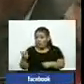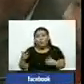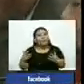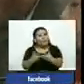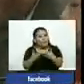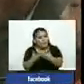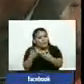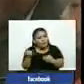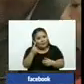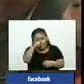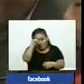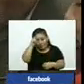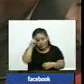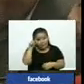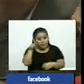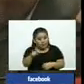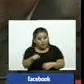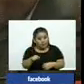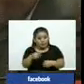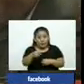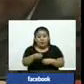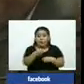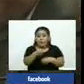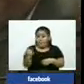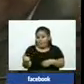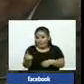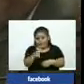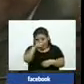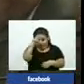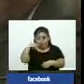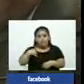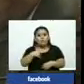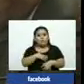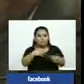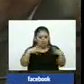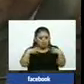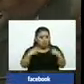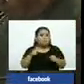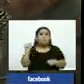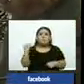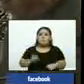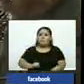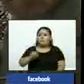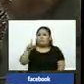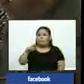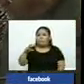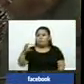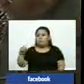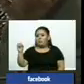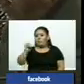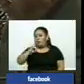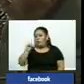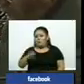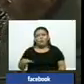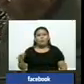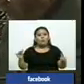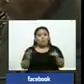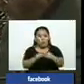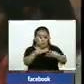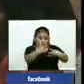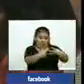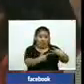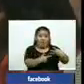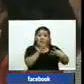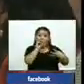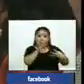compañeros recursos humanos del ministerio que sí se les va a cumplir 100% su escalafón tal como lo mandata la